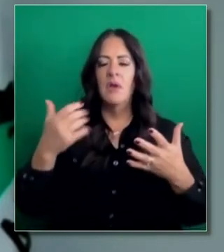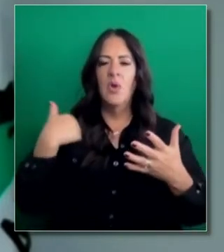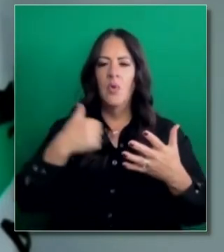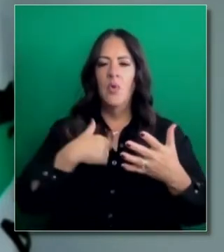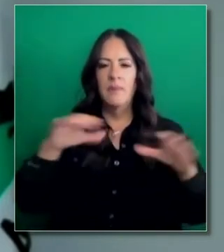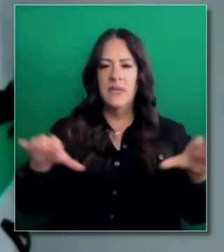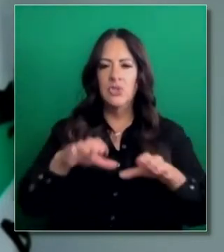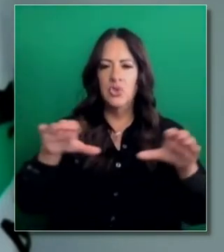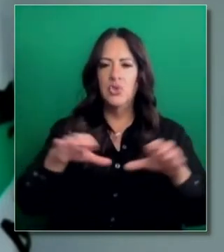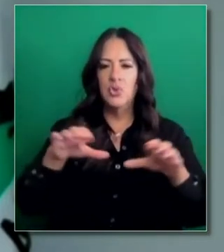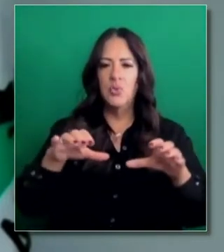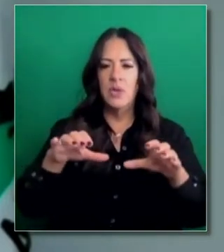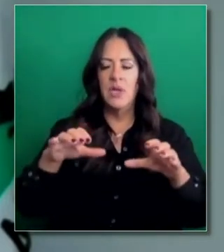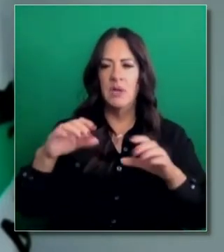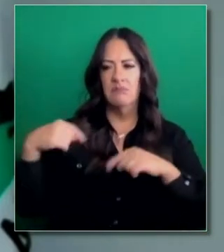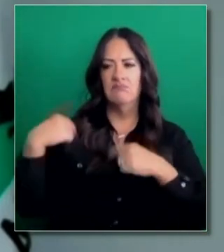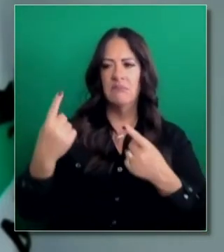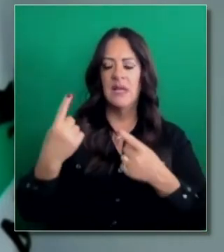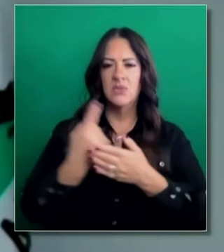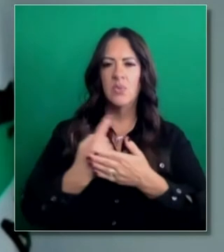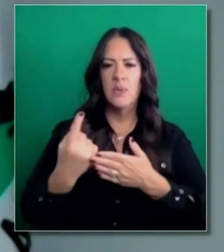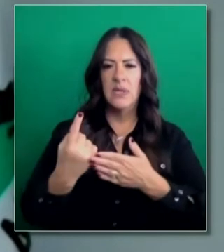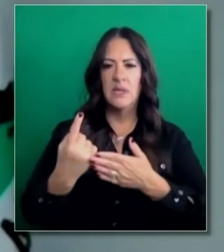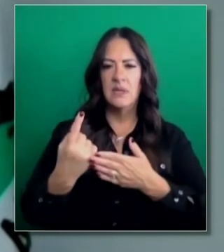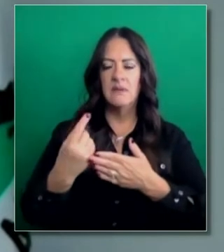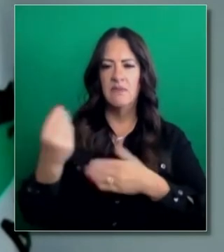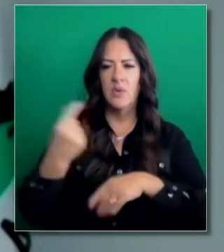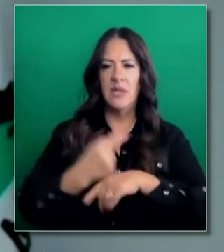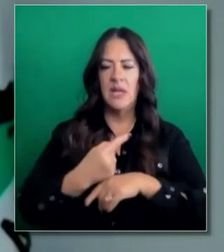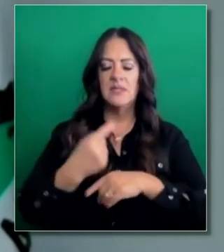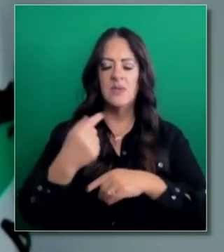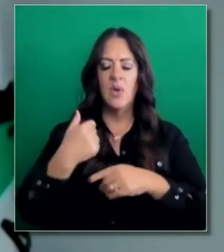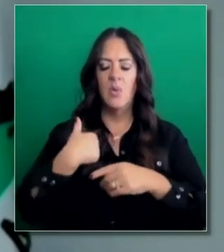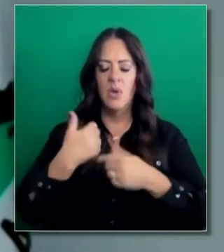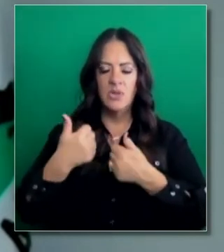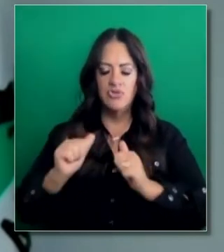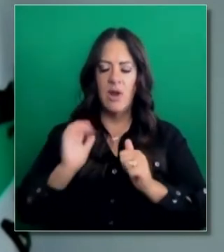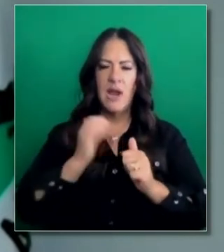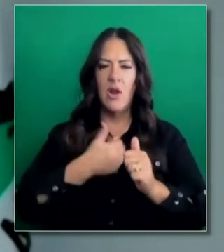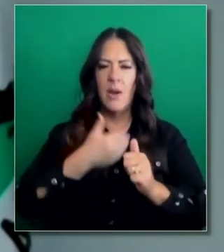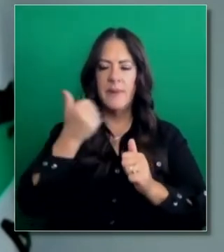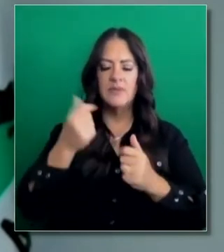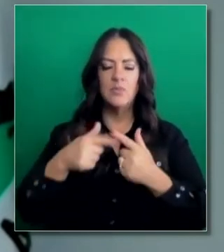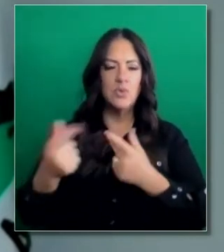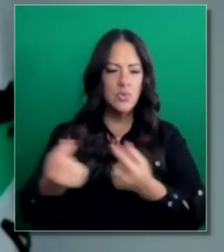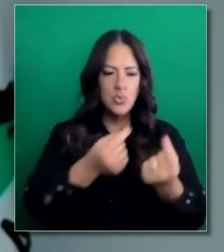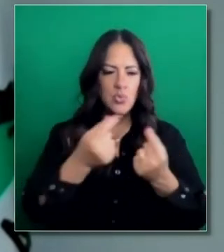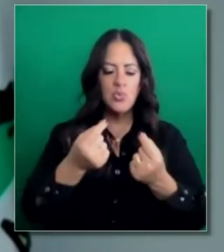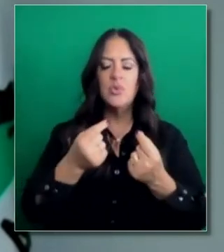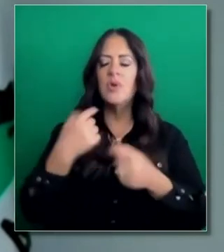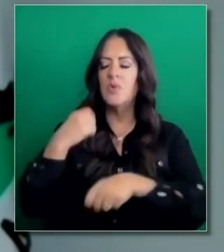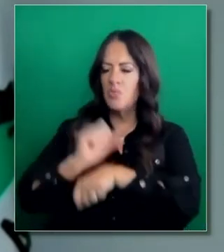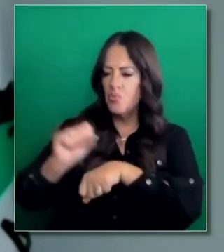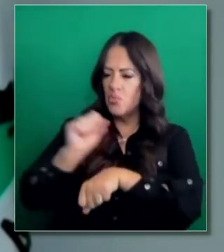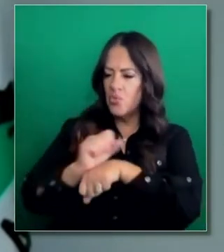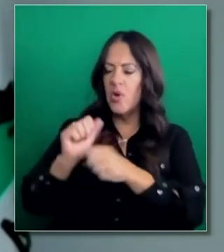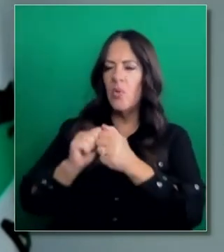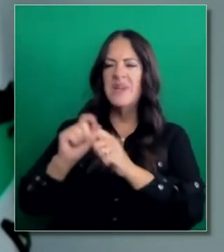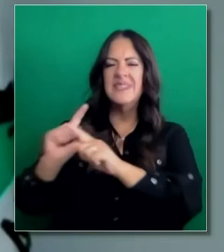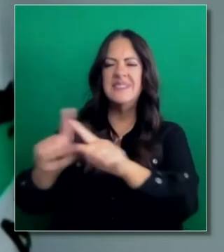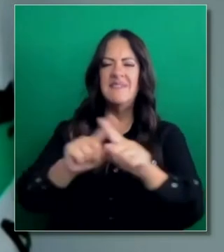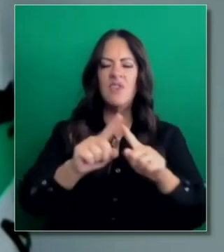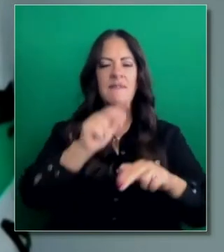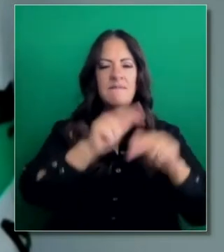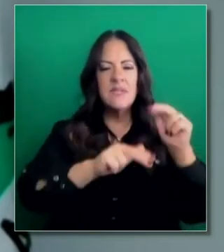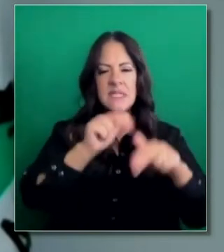ver con la organización de los últimos días en cuanto a los suministros de oxígeno hemos estado